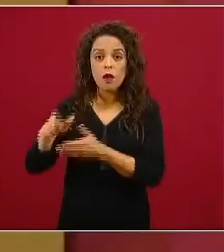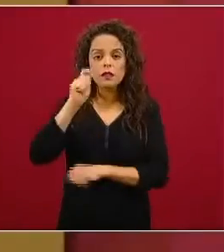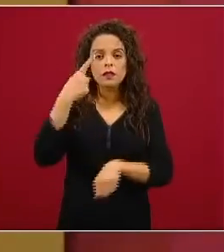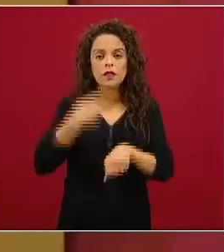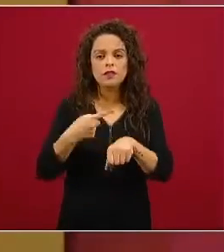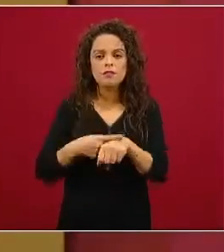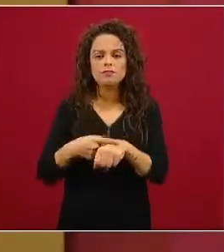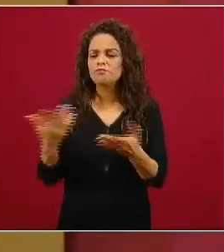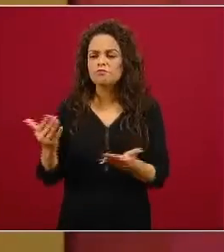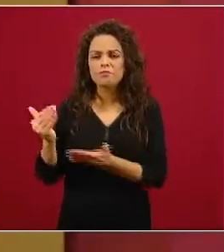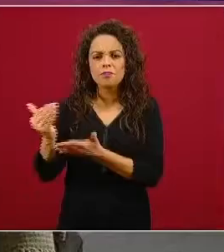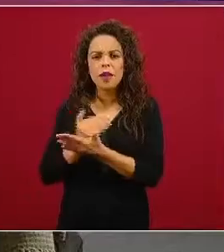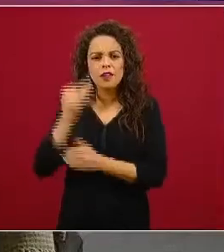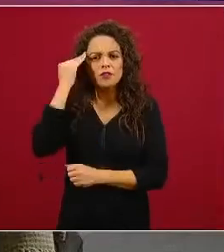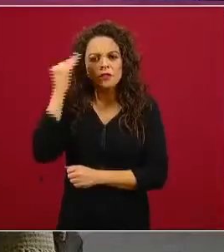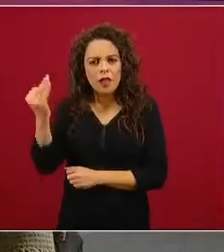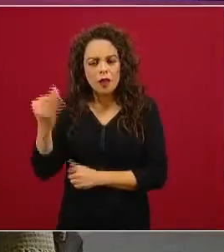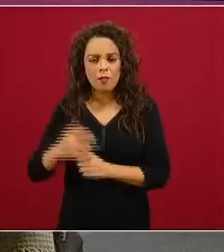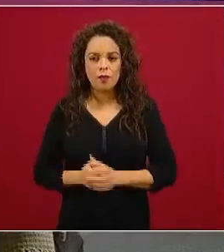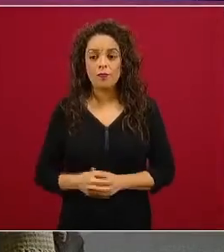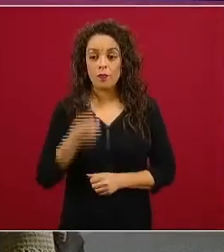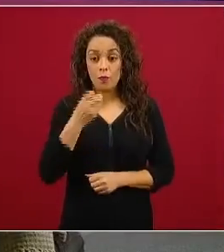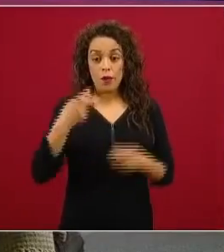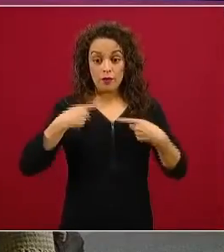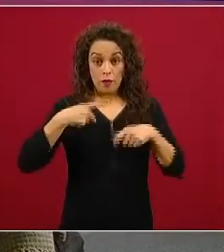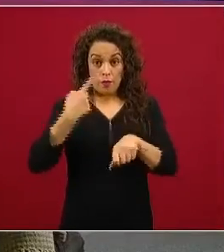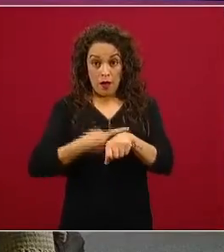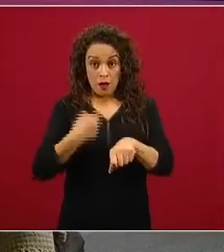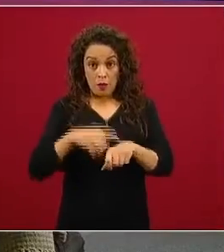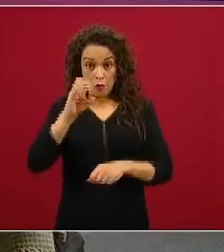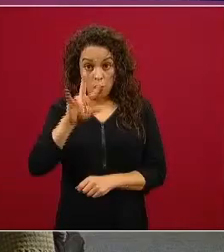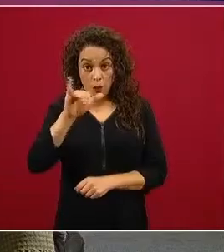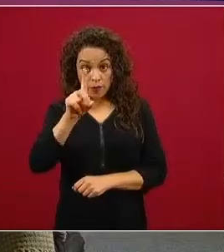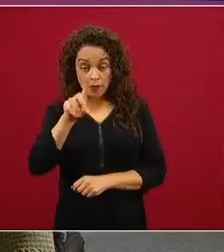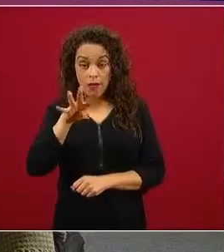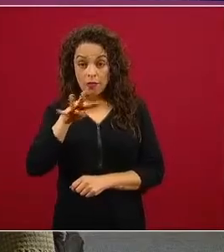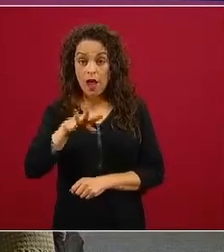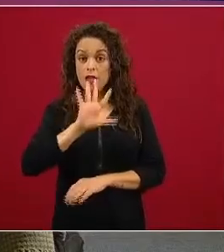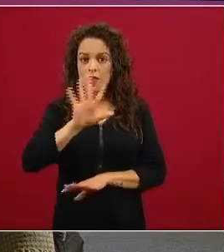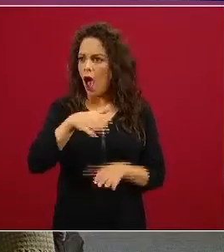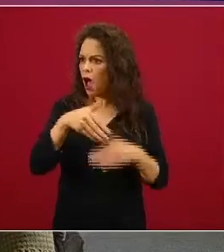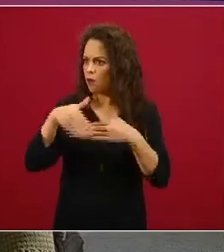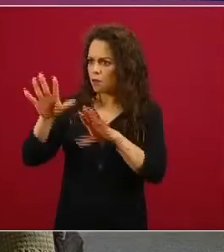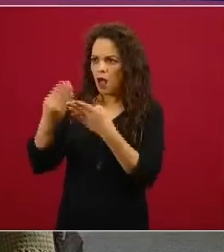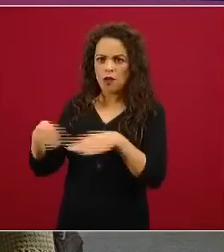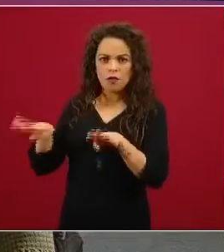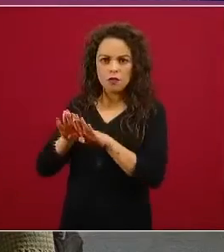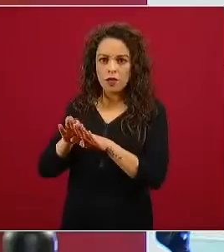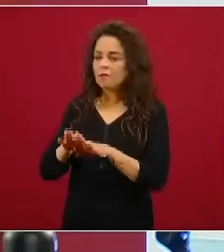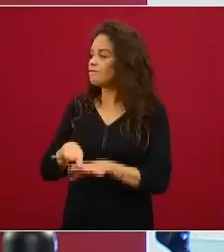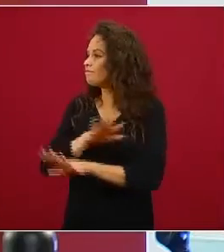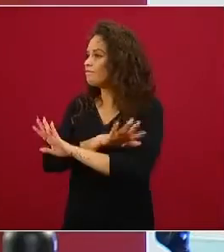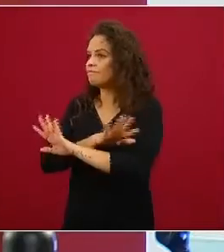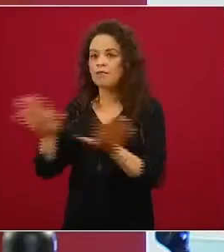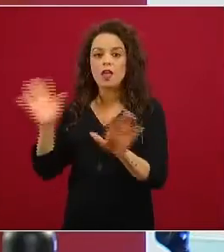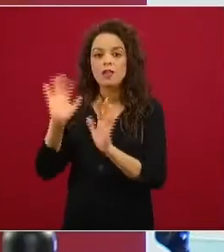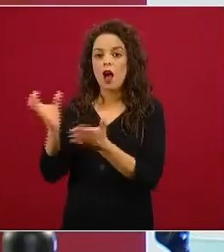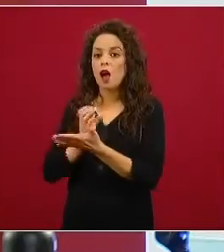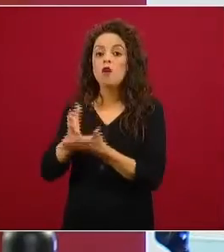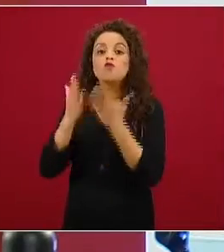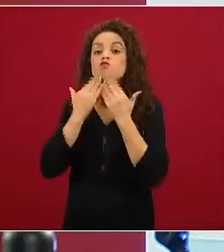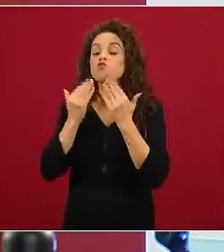funcionalidad orgánica, sobre todo respiratoria, muscular y otros órganos a lo largo de meses. Es un